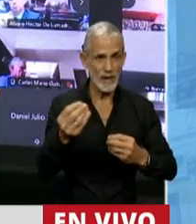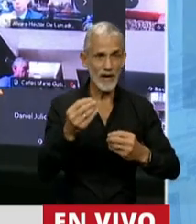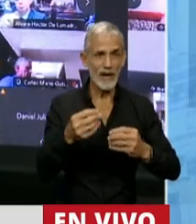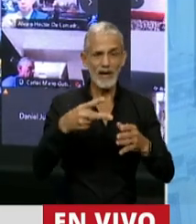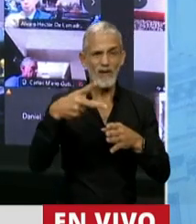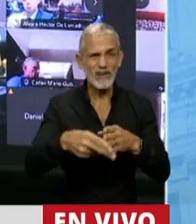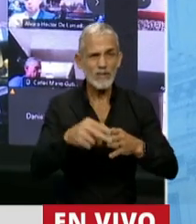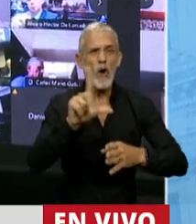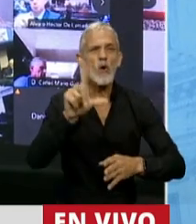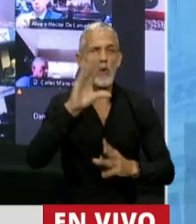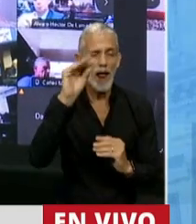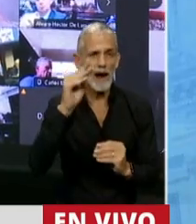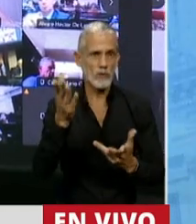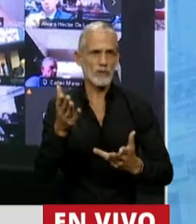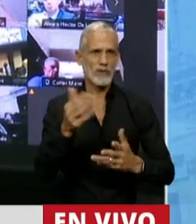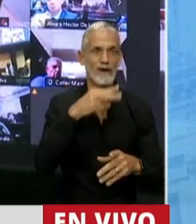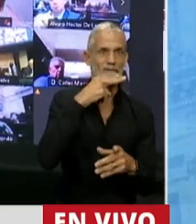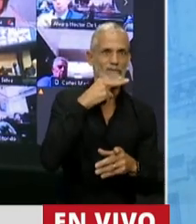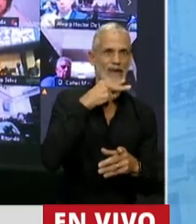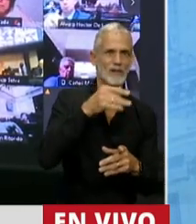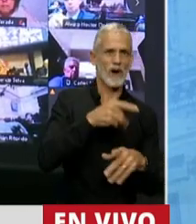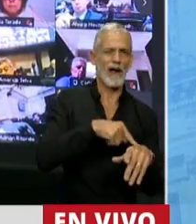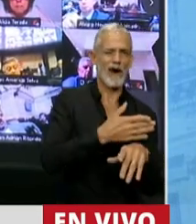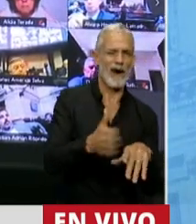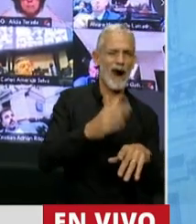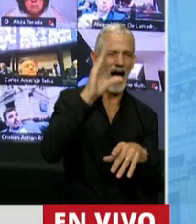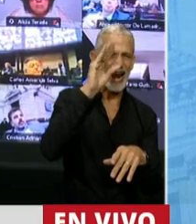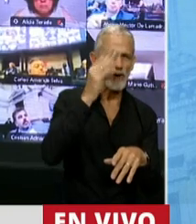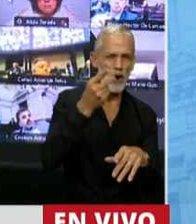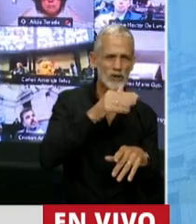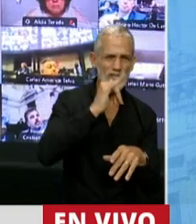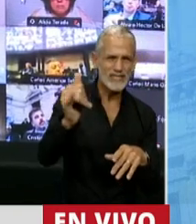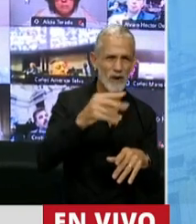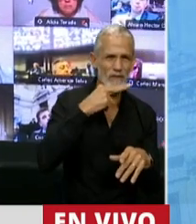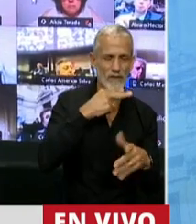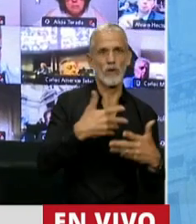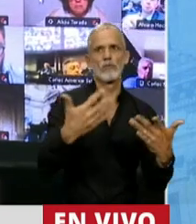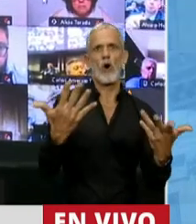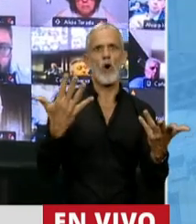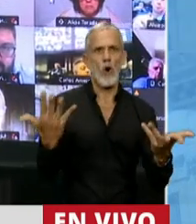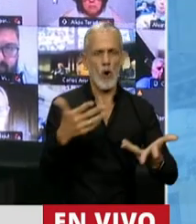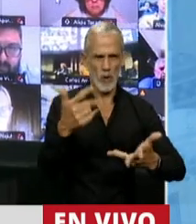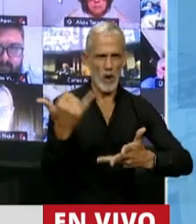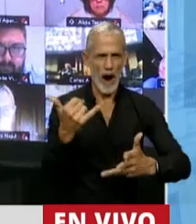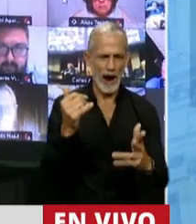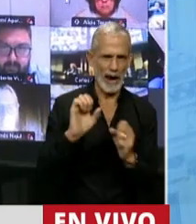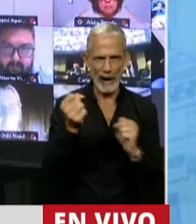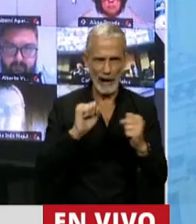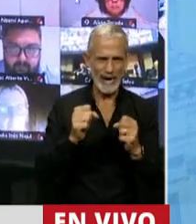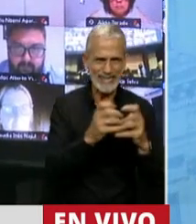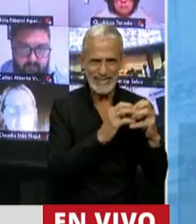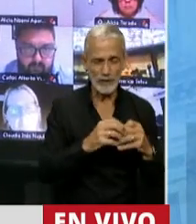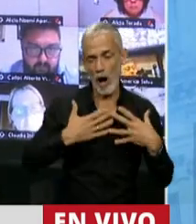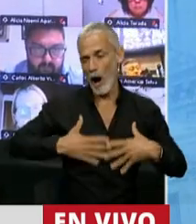el día lunes y convocan el día viernes fuera de hora a la noche. Por supuesto que vamos a tener una sesión